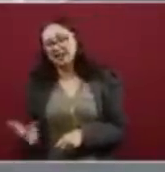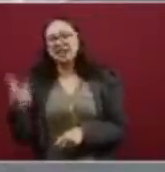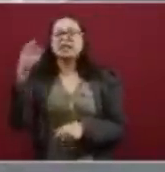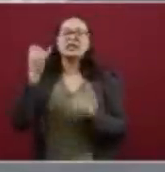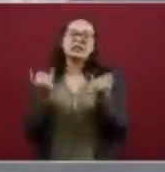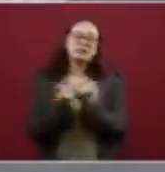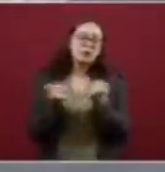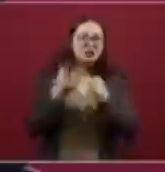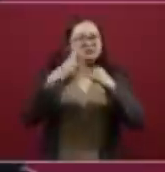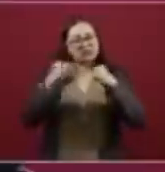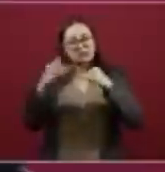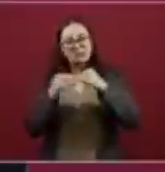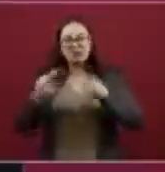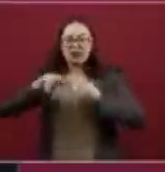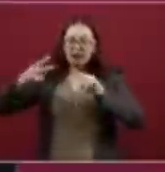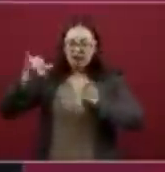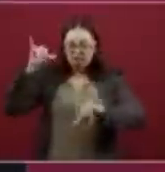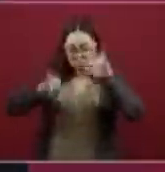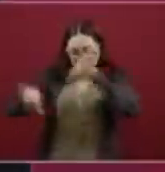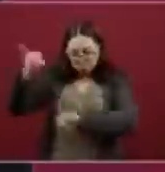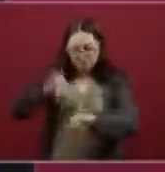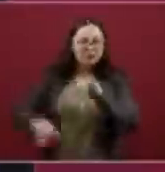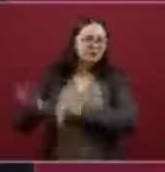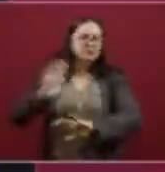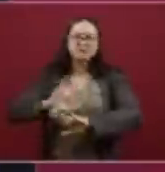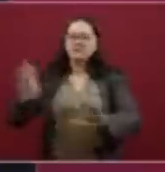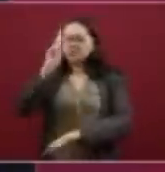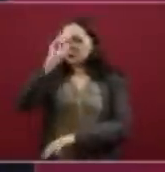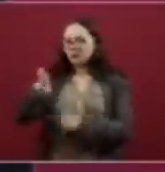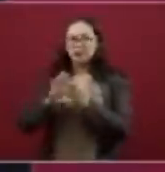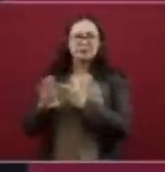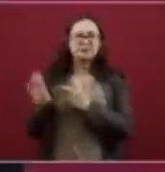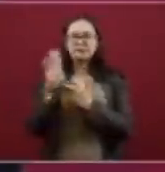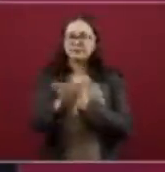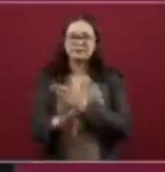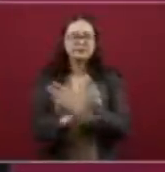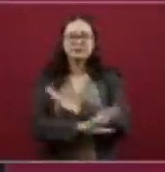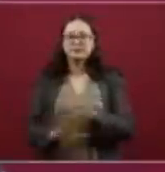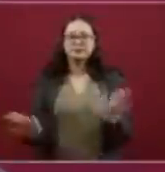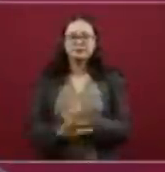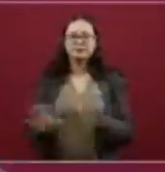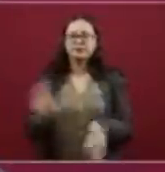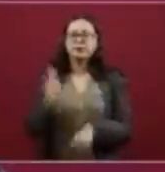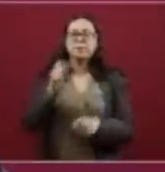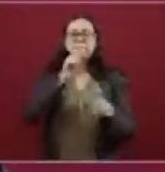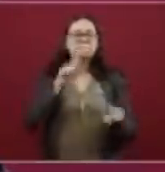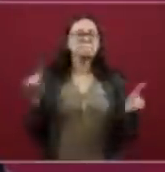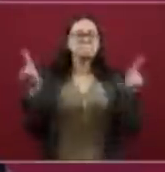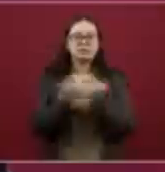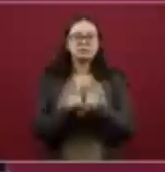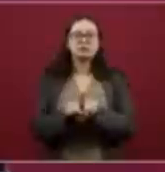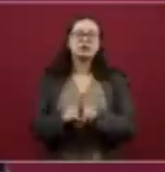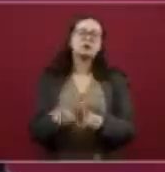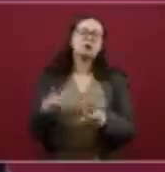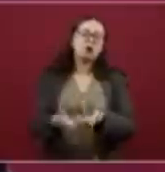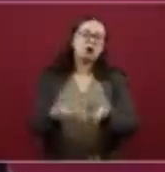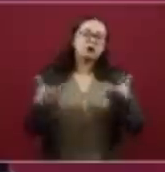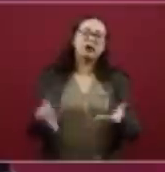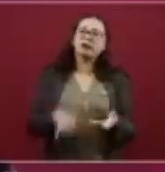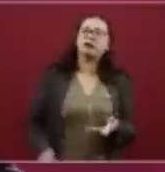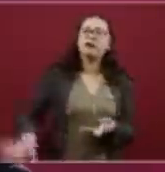transgénicas, y no vamos a permitir también la destrucción del